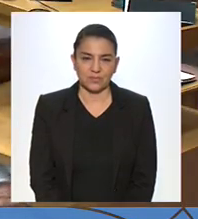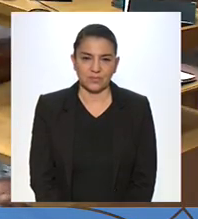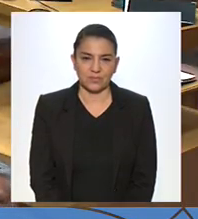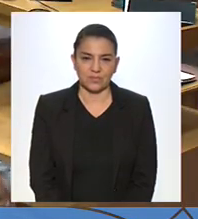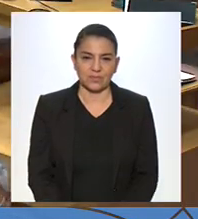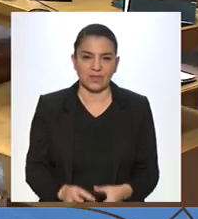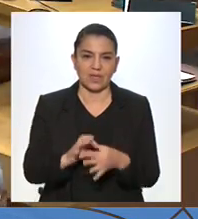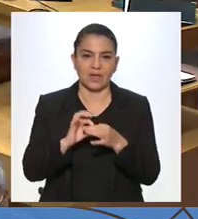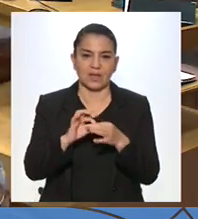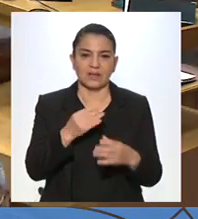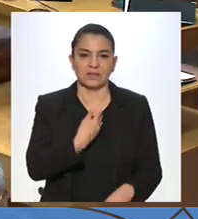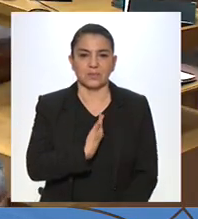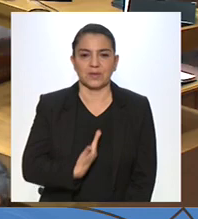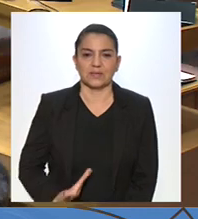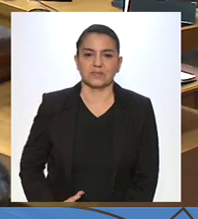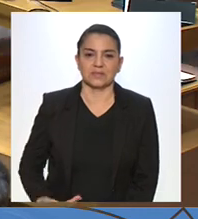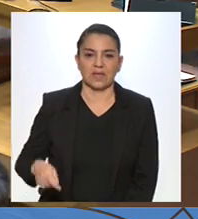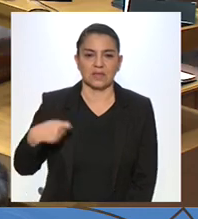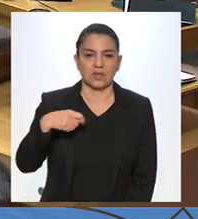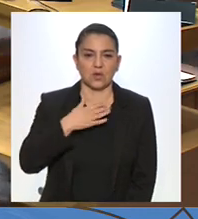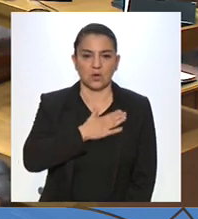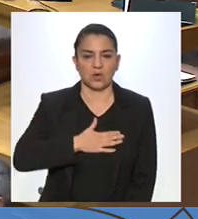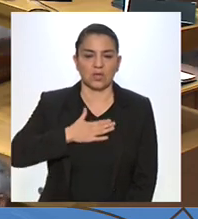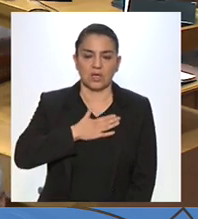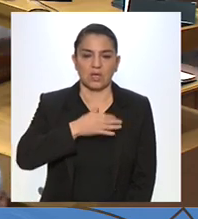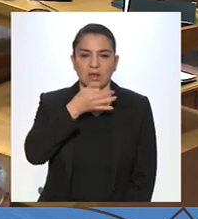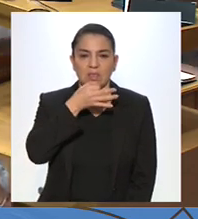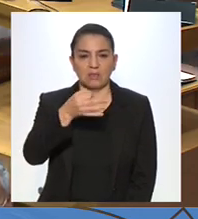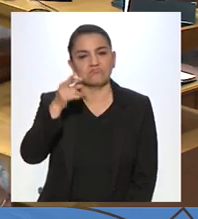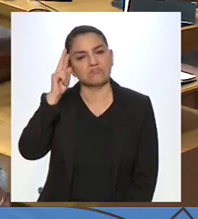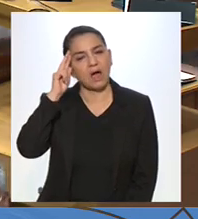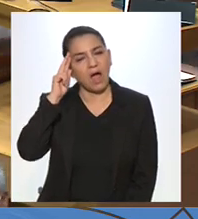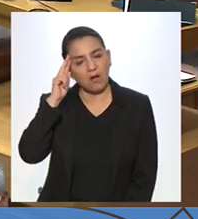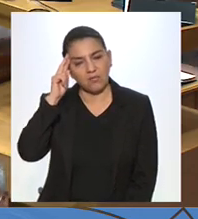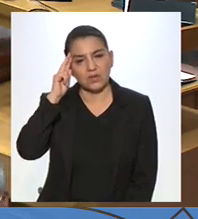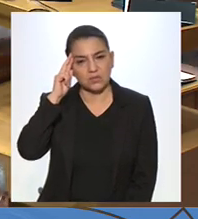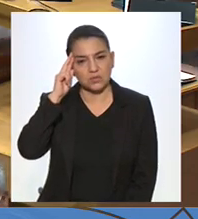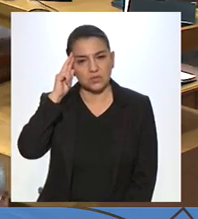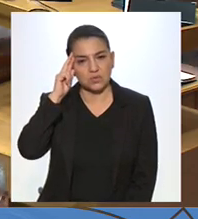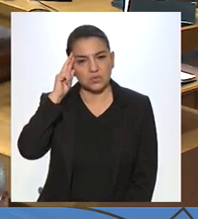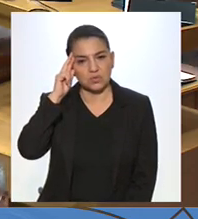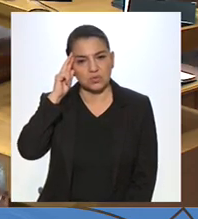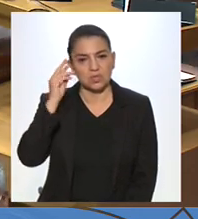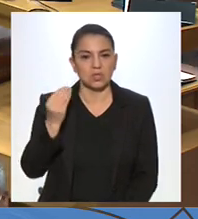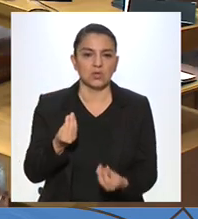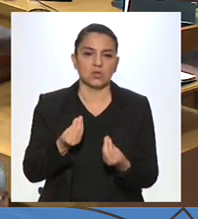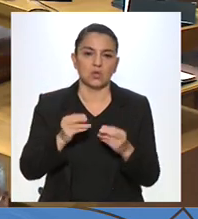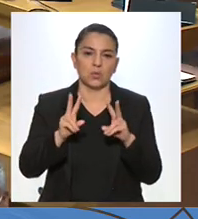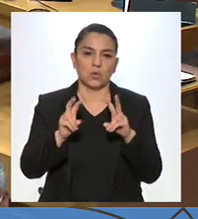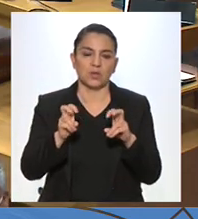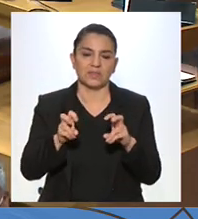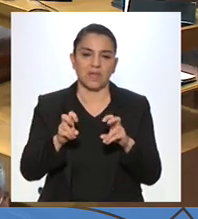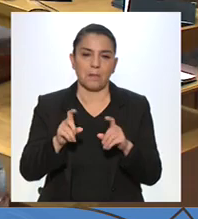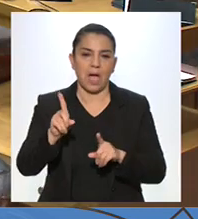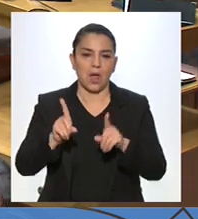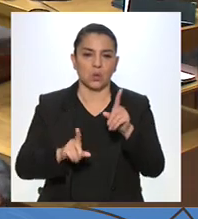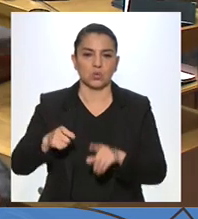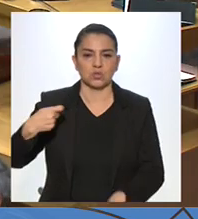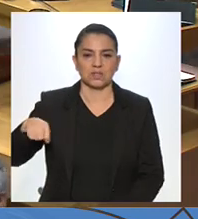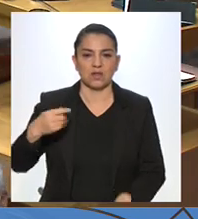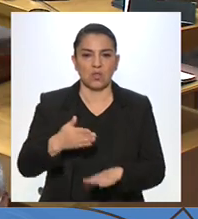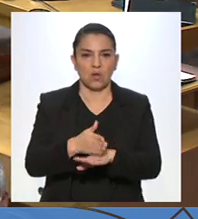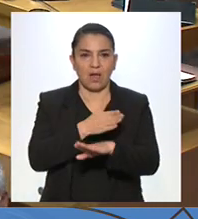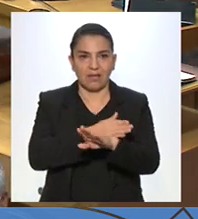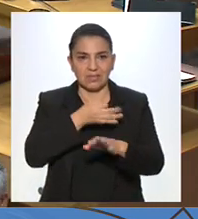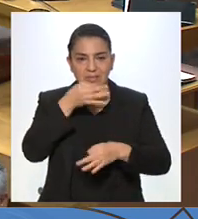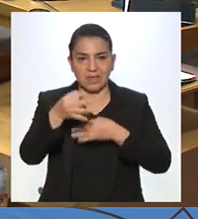Gracias, presidenta. Quiero hacer una reflexión en torno a lo que han dicho algunos de los senadores que antecedieron